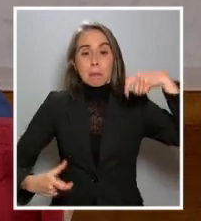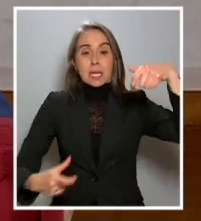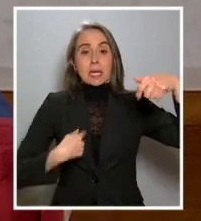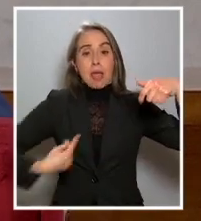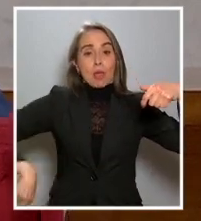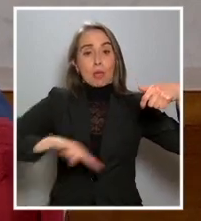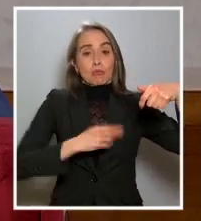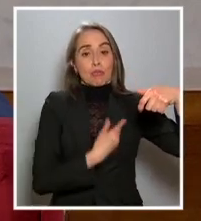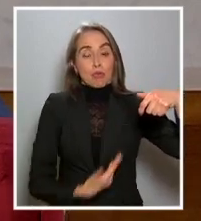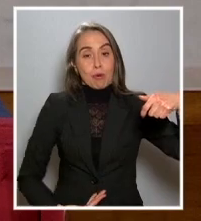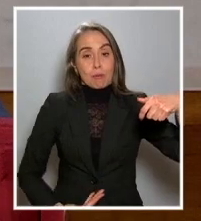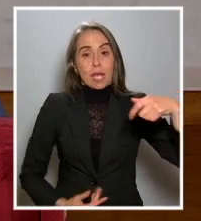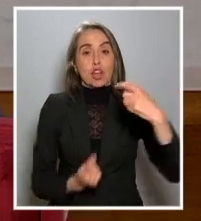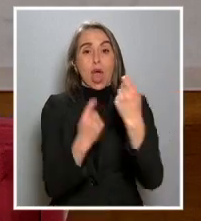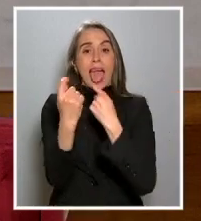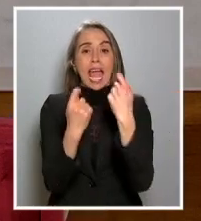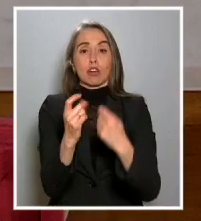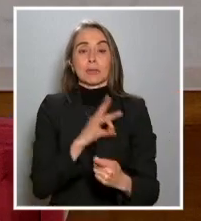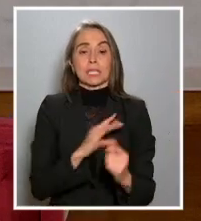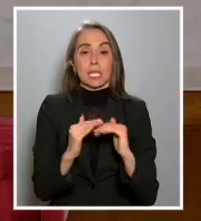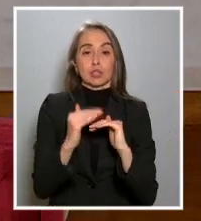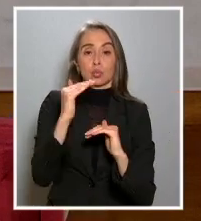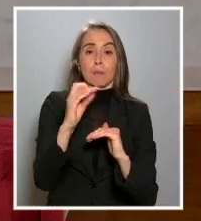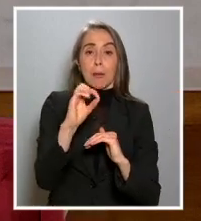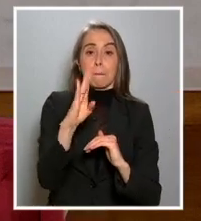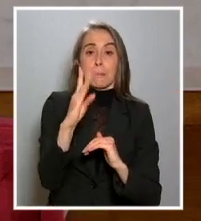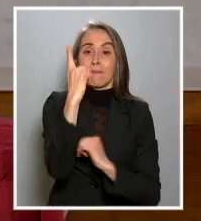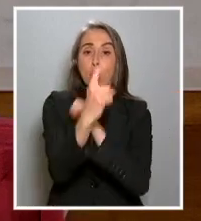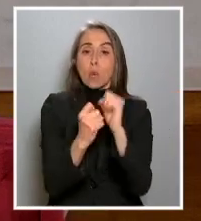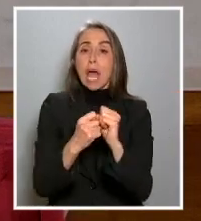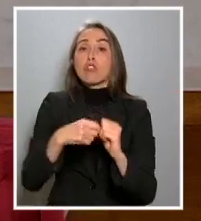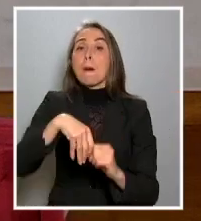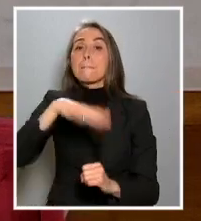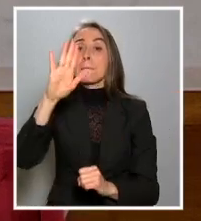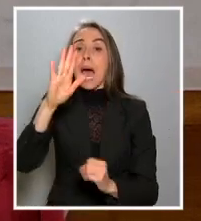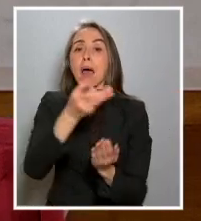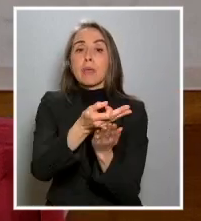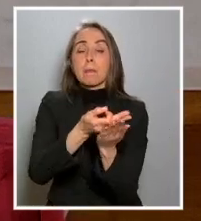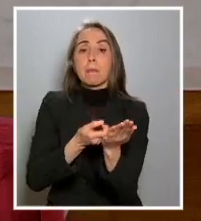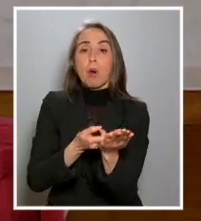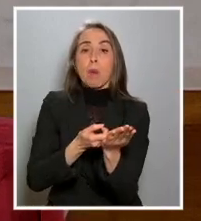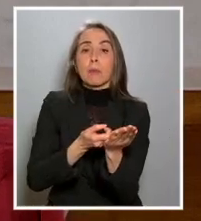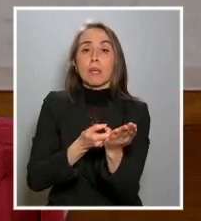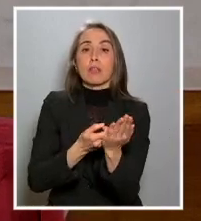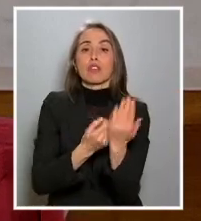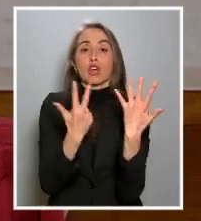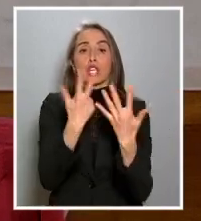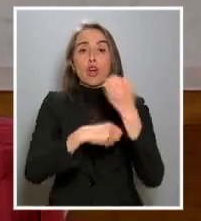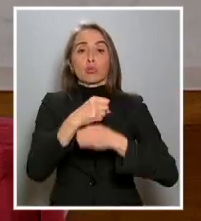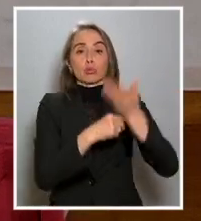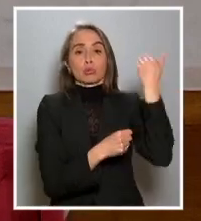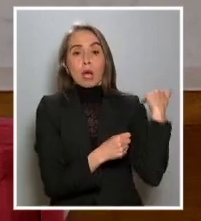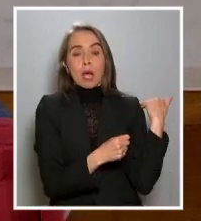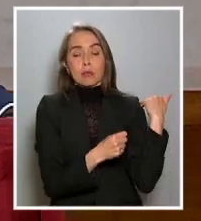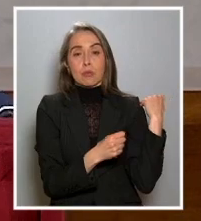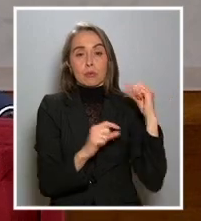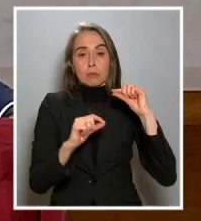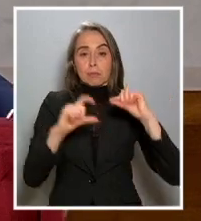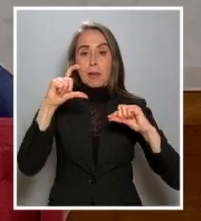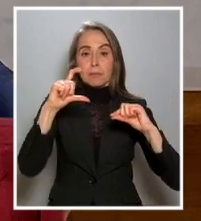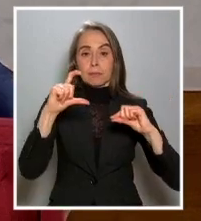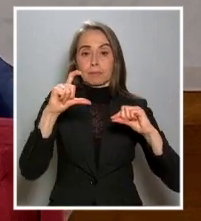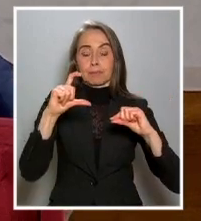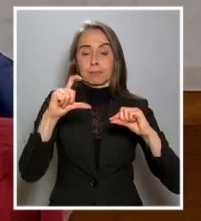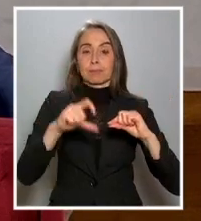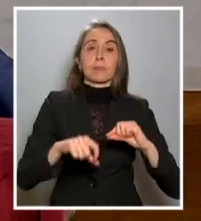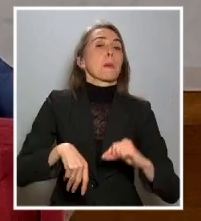mandato, la economía chilena habrá crecido anualmente por encima del promedio de los 8 años anteriores. Habrá